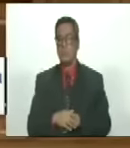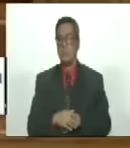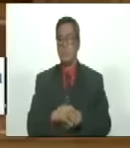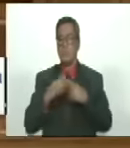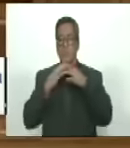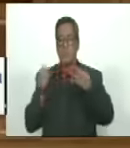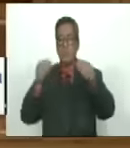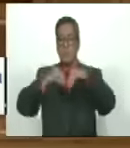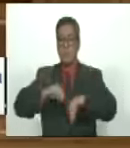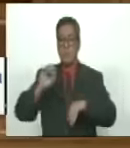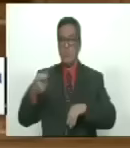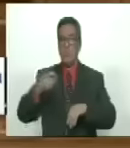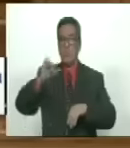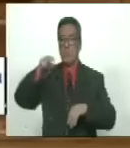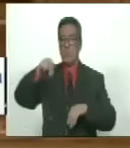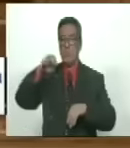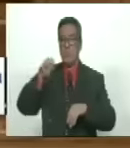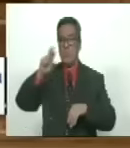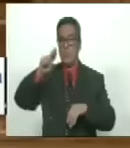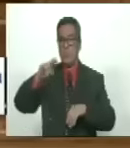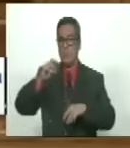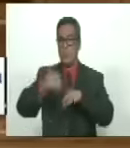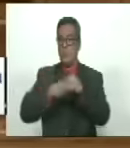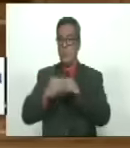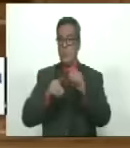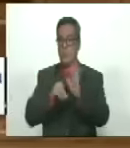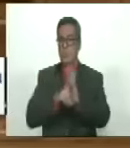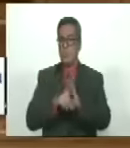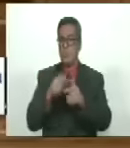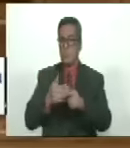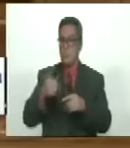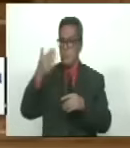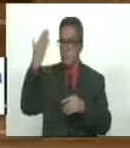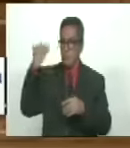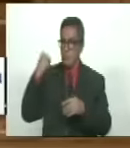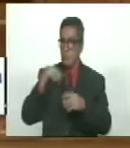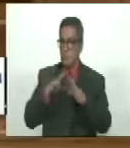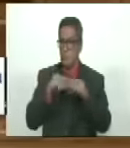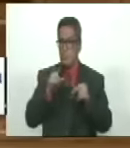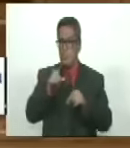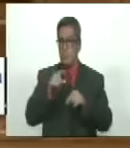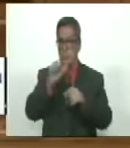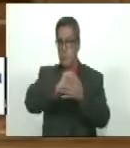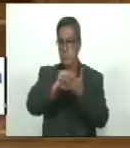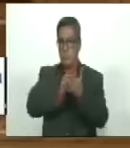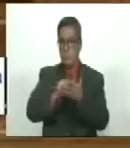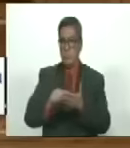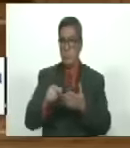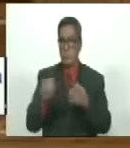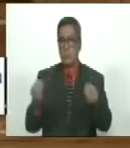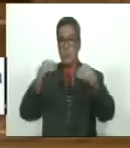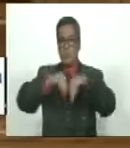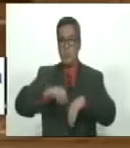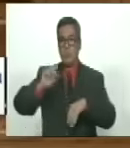concreto acuerdo de Ginebra. Si esta ley tiene algo es que remite casi que en todos sus artículos al acuerdo de Ginebra.